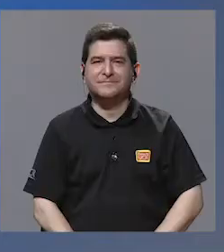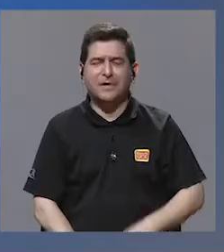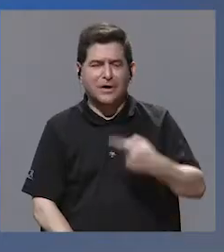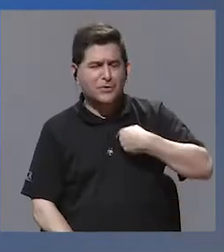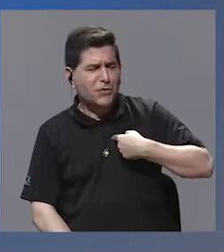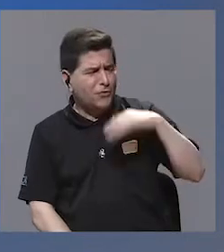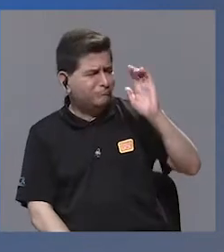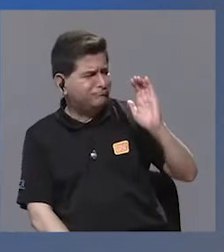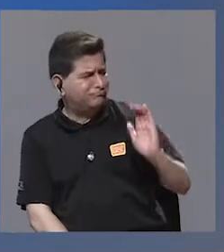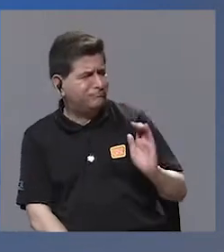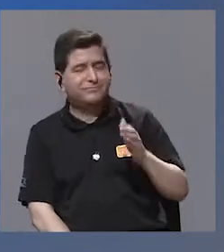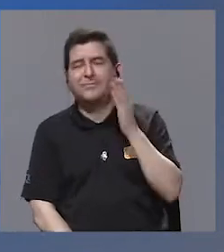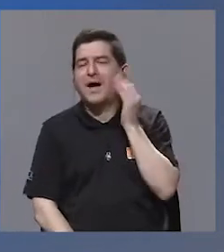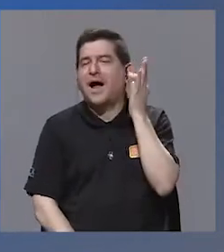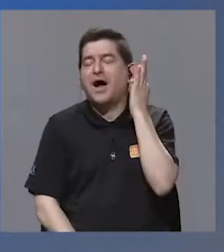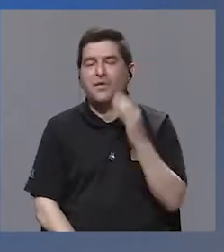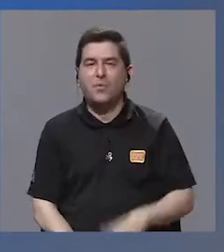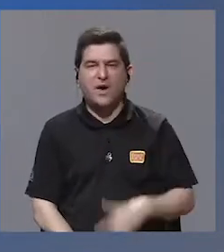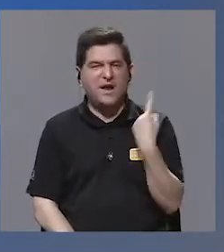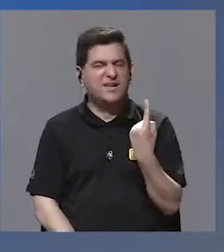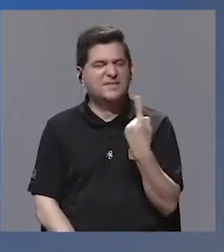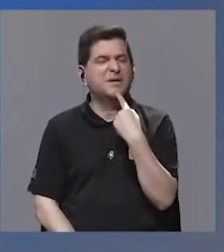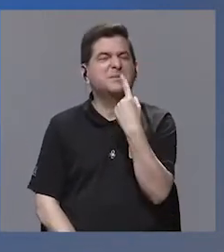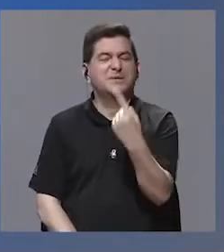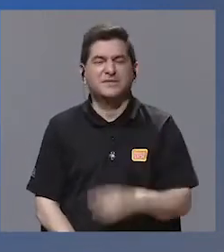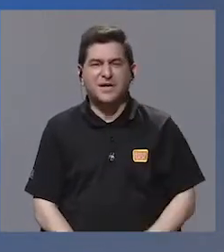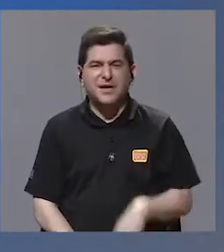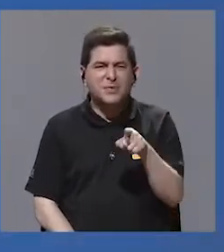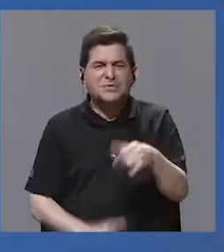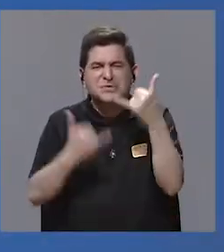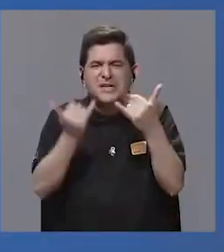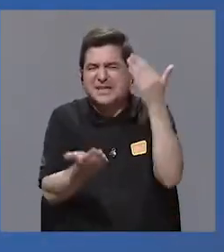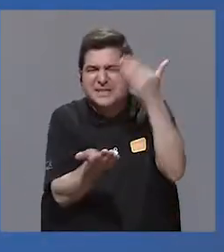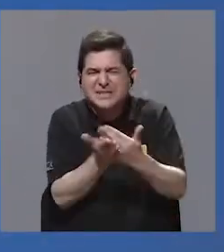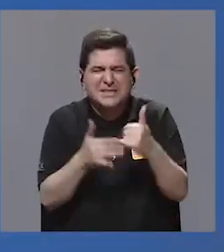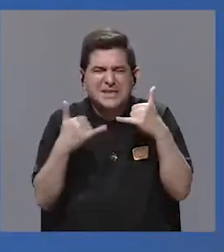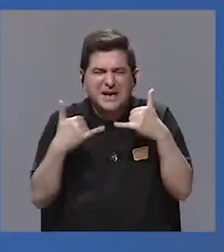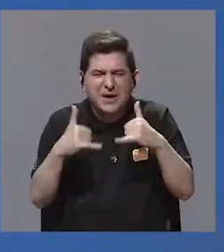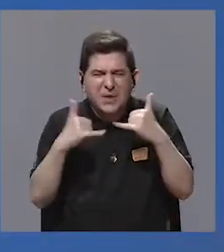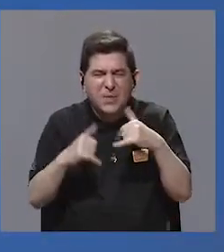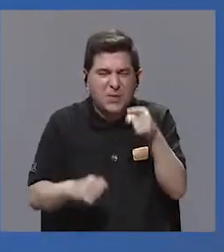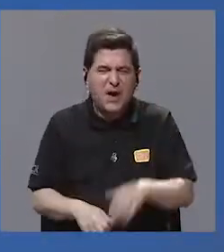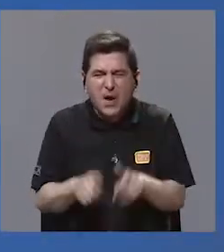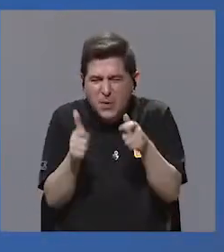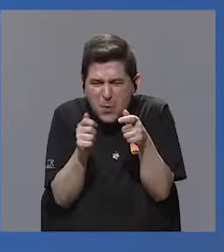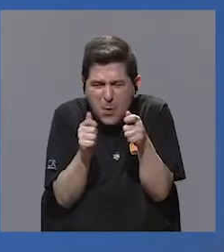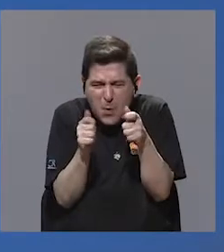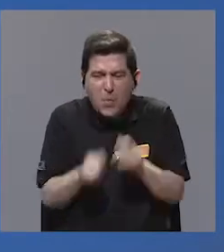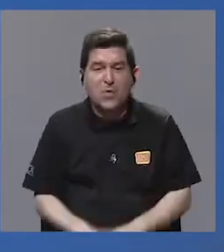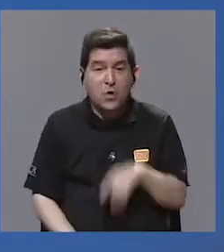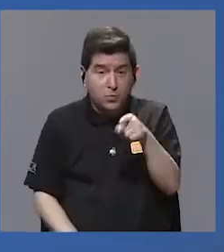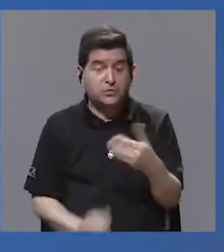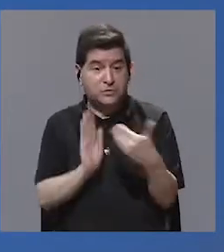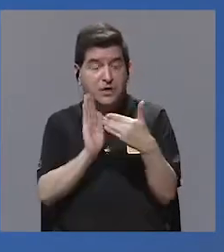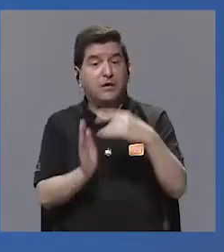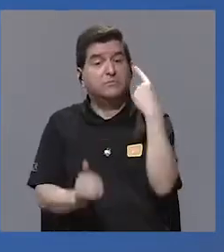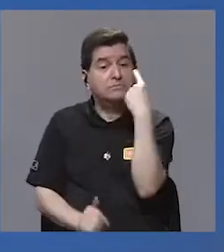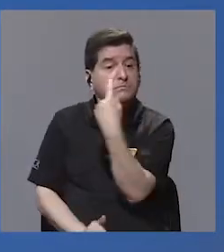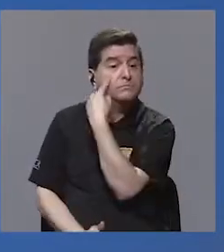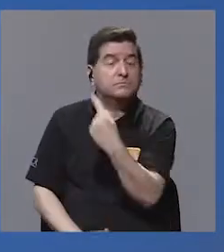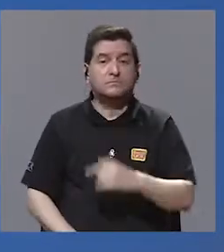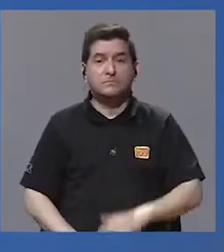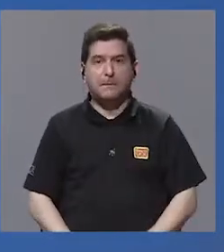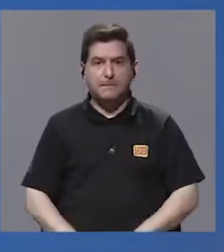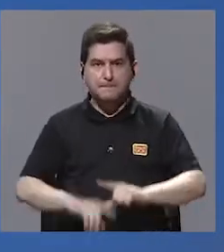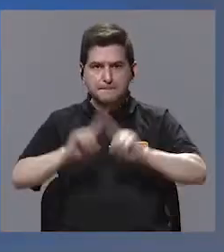cuando era muy pequeña mi abuelita siempre me decía deja de jugar todo el día con esos intentos porque te vas a